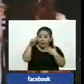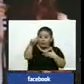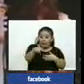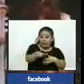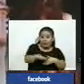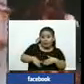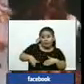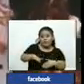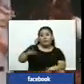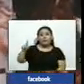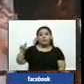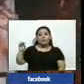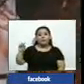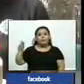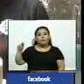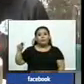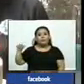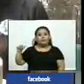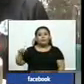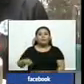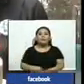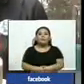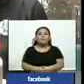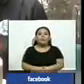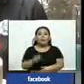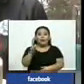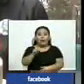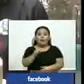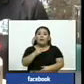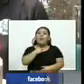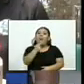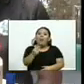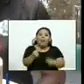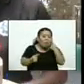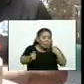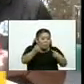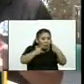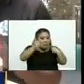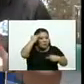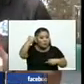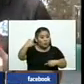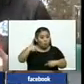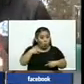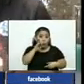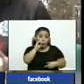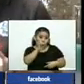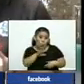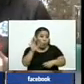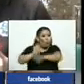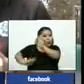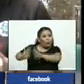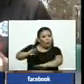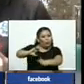de Tonacatepeque. Esta es la Gritona. Pues se dice que en la noche